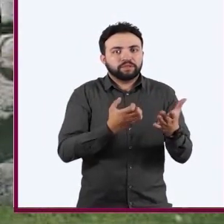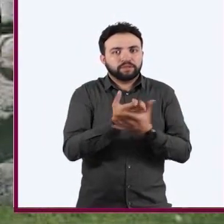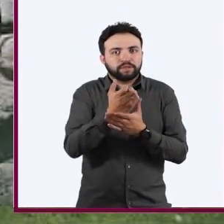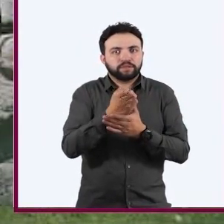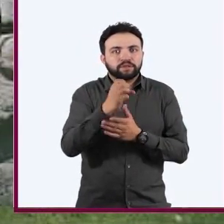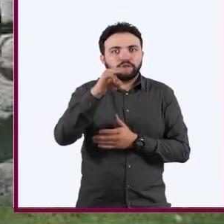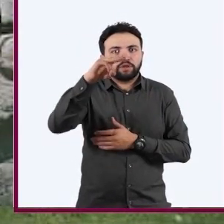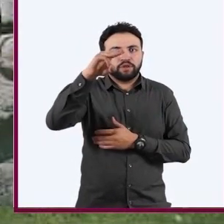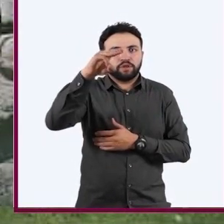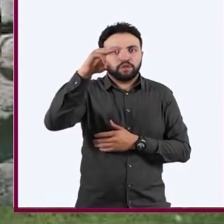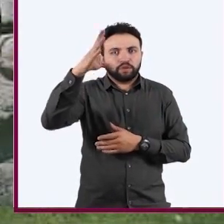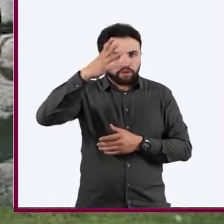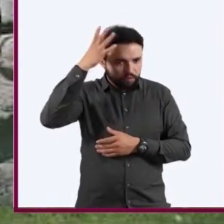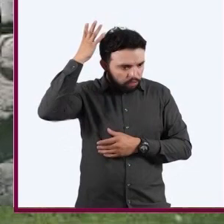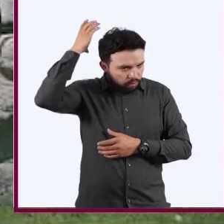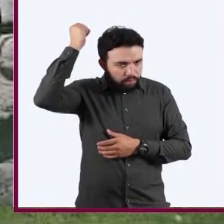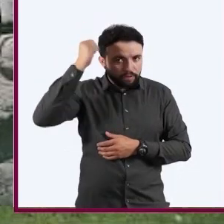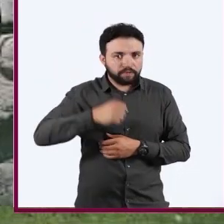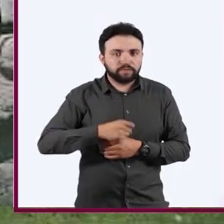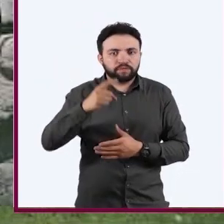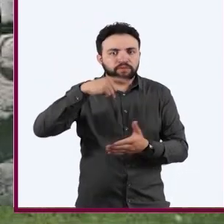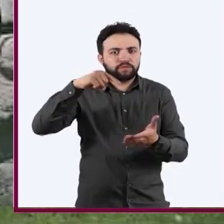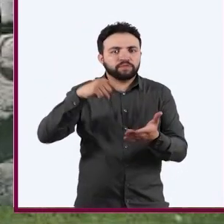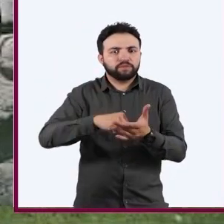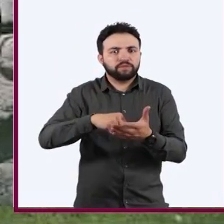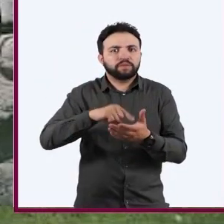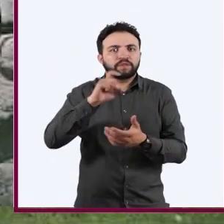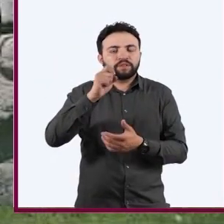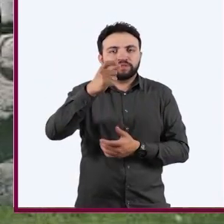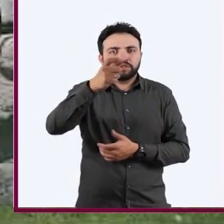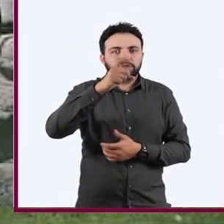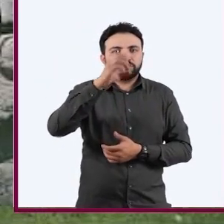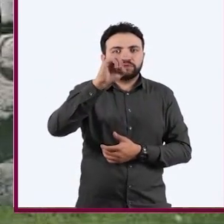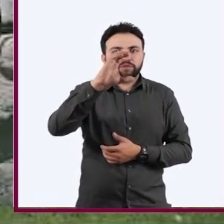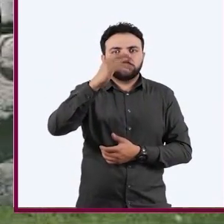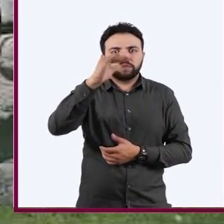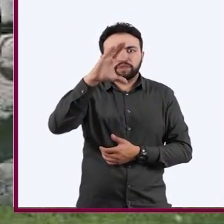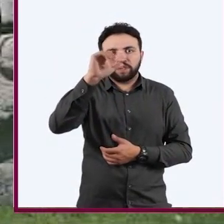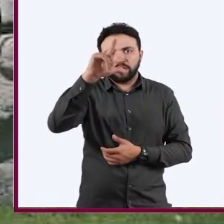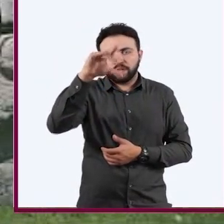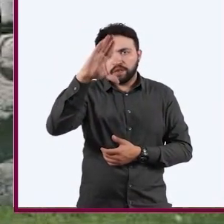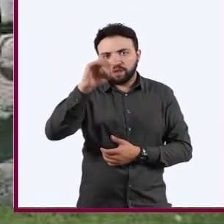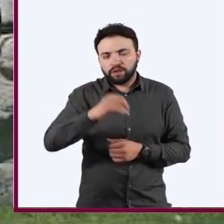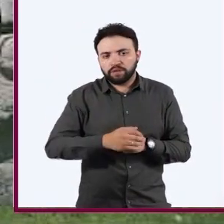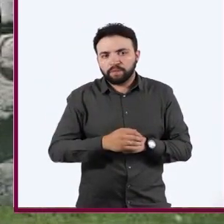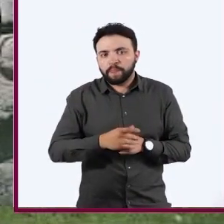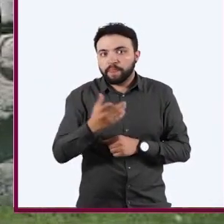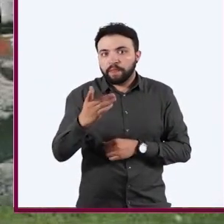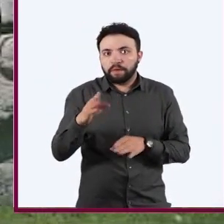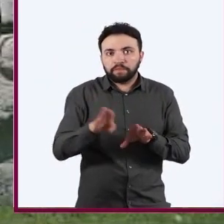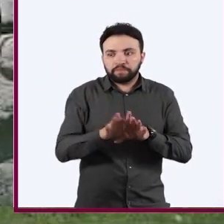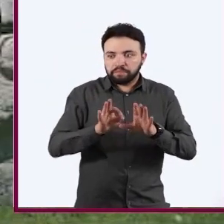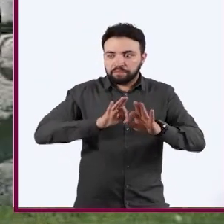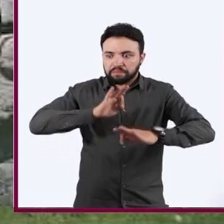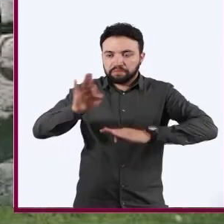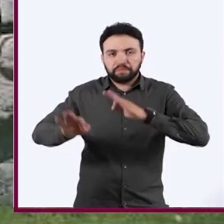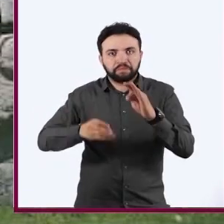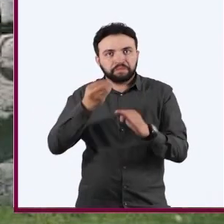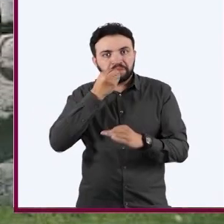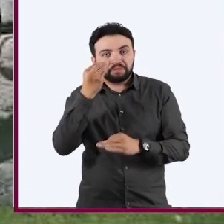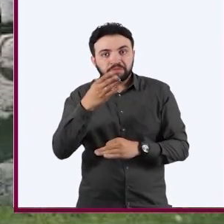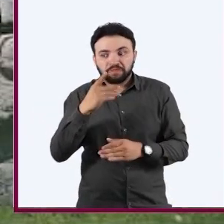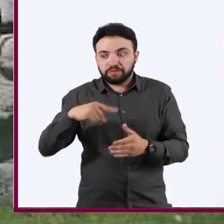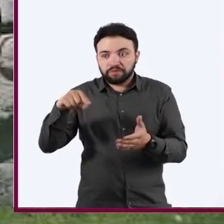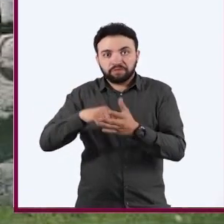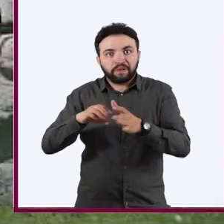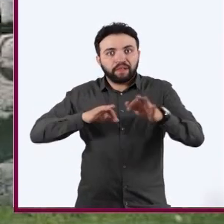común en el estado de Morelos. Se trata del sitio arqueológico de Xochicalco. Y digo que es fuera de lo común no solamente por lo bien